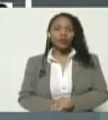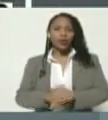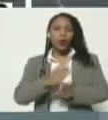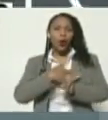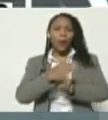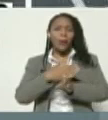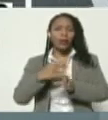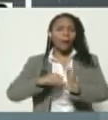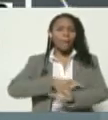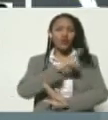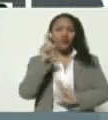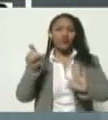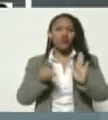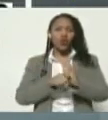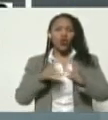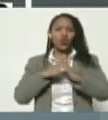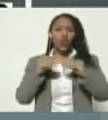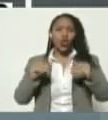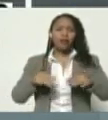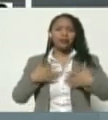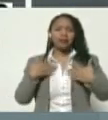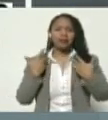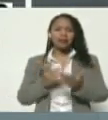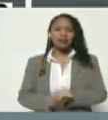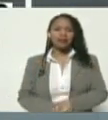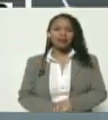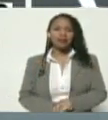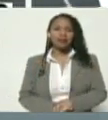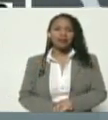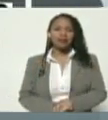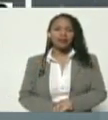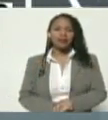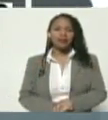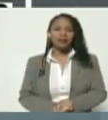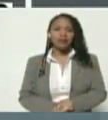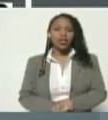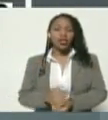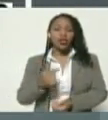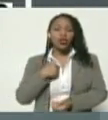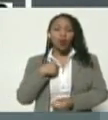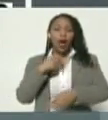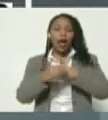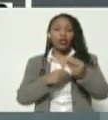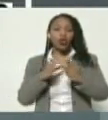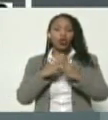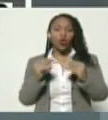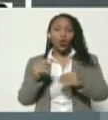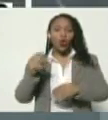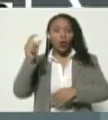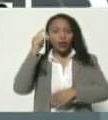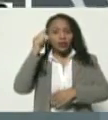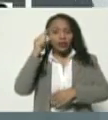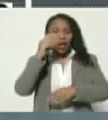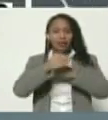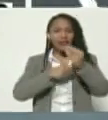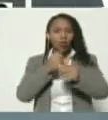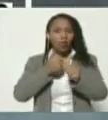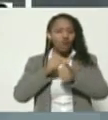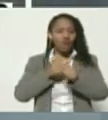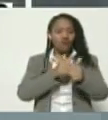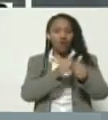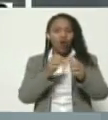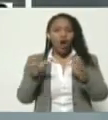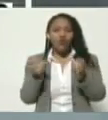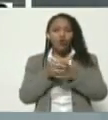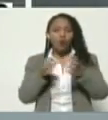Comparto plenamente toda tu emoción. He estado todo el día haciendo seguimiento en coordinación con la Comisión